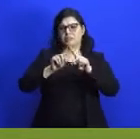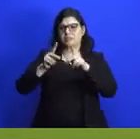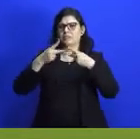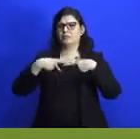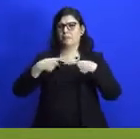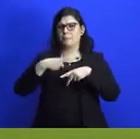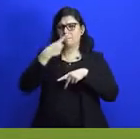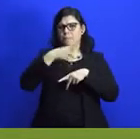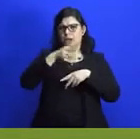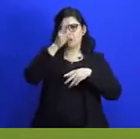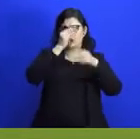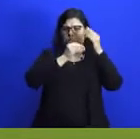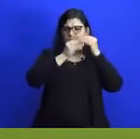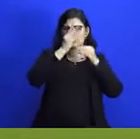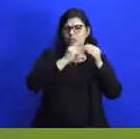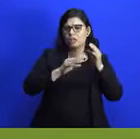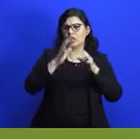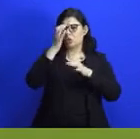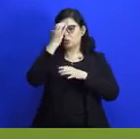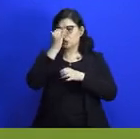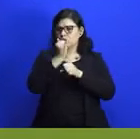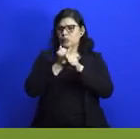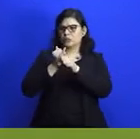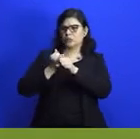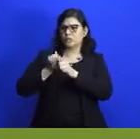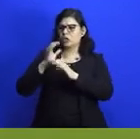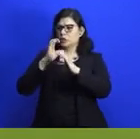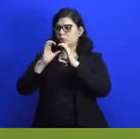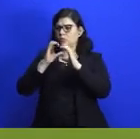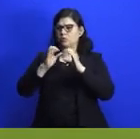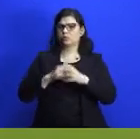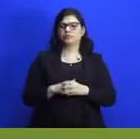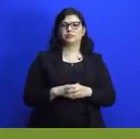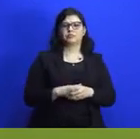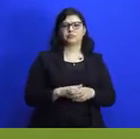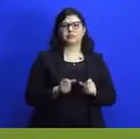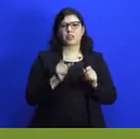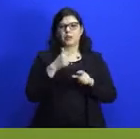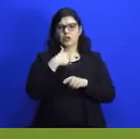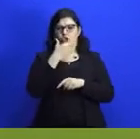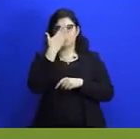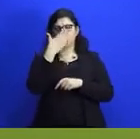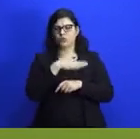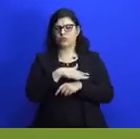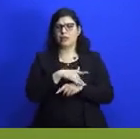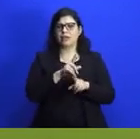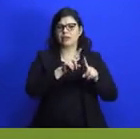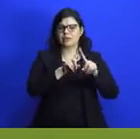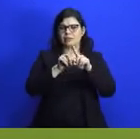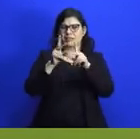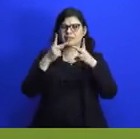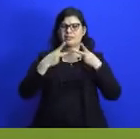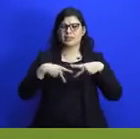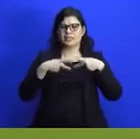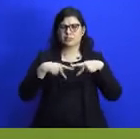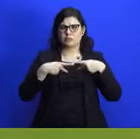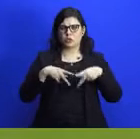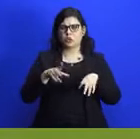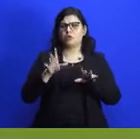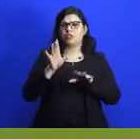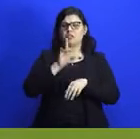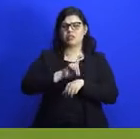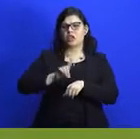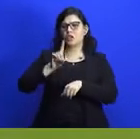aprender, informarse y mejorar su comunicación entre pares. También sé y noto además que otras personas pertenecientes al pilar queer están siendo ellas mismas en su día a